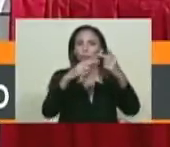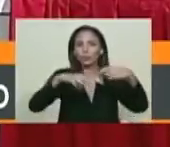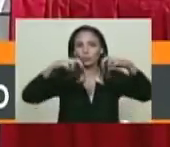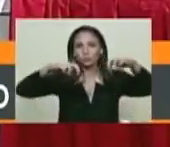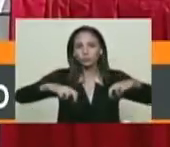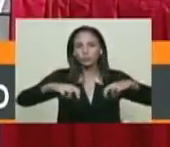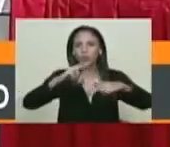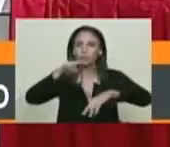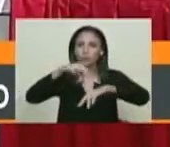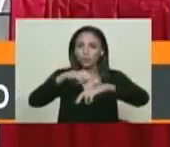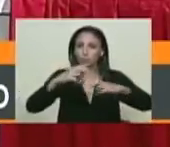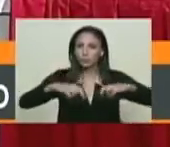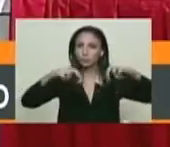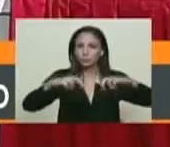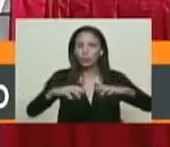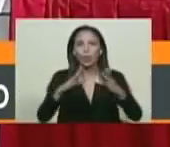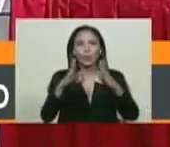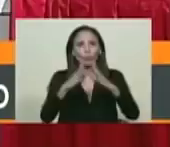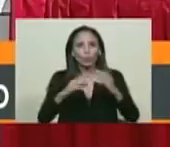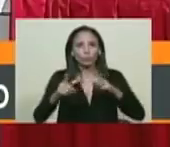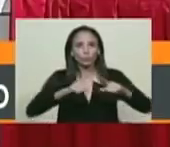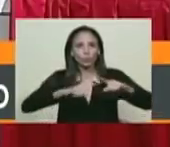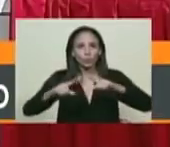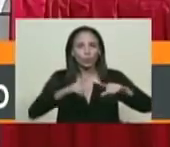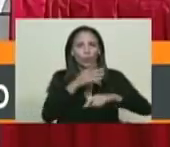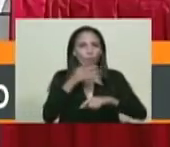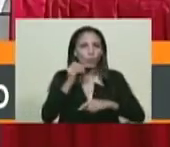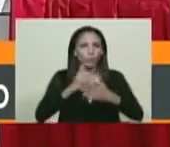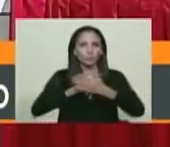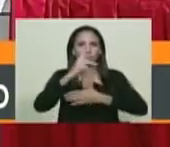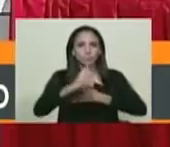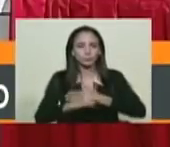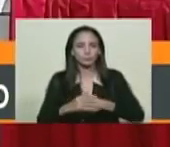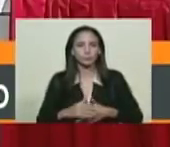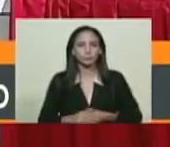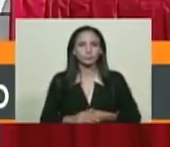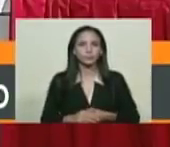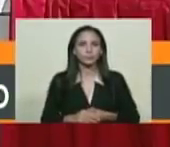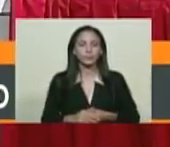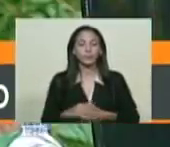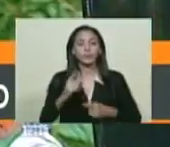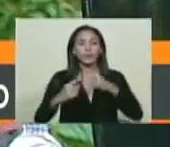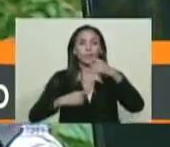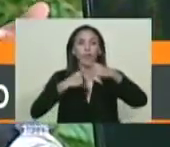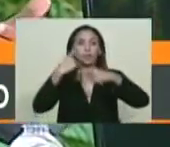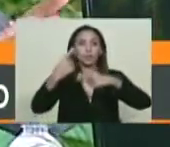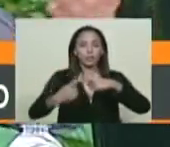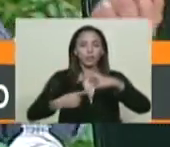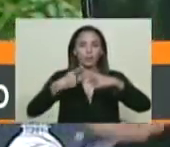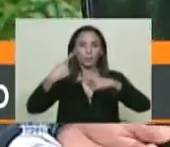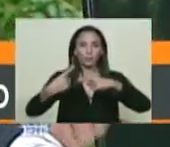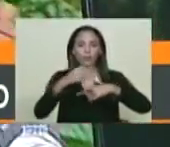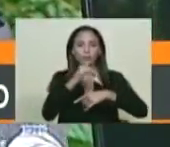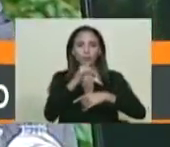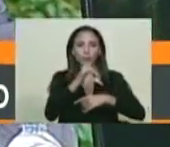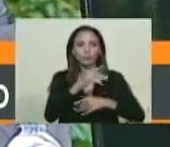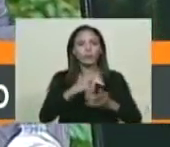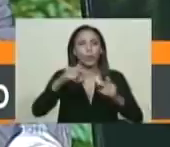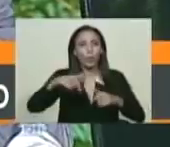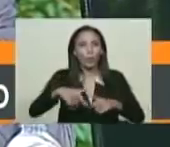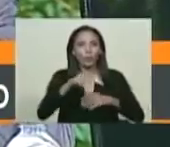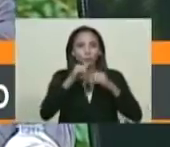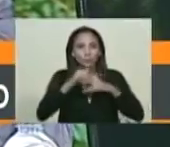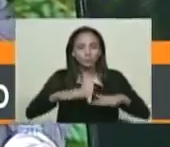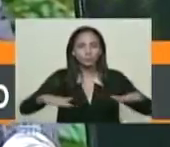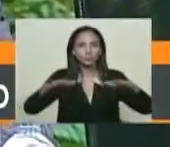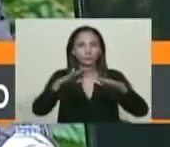nacional con los facilitadores del Plan Chamba Juvenil. Después, presidente, un anuncio que usted hará el día de hoy.